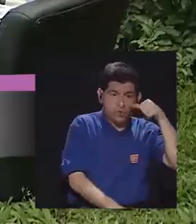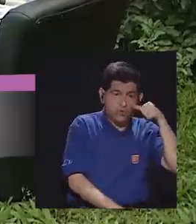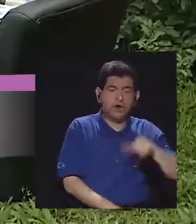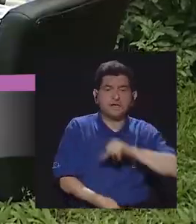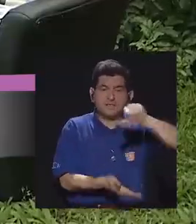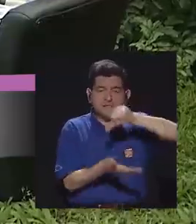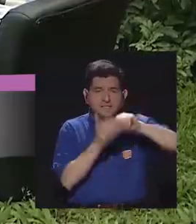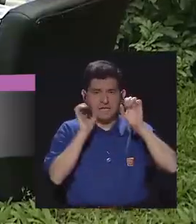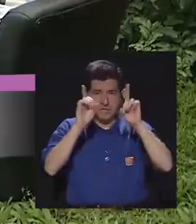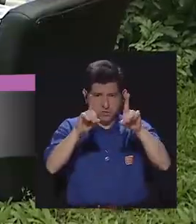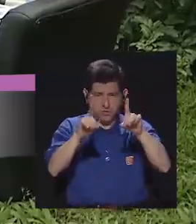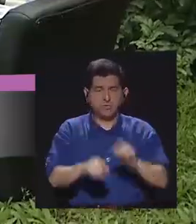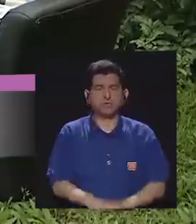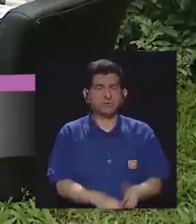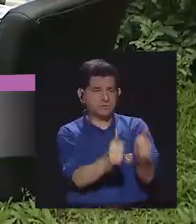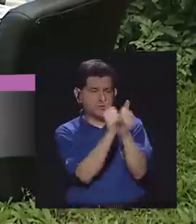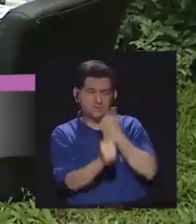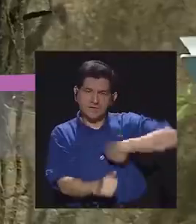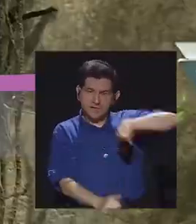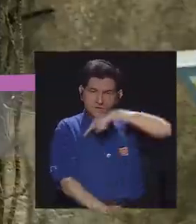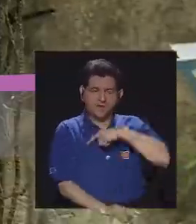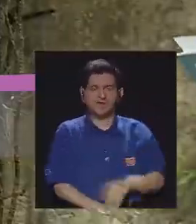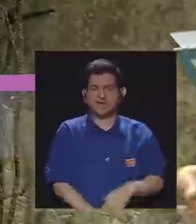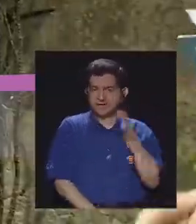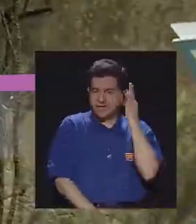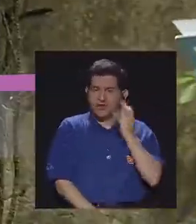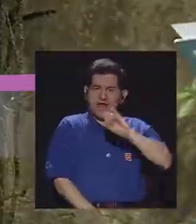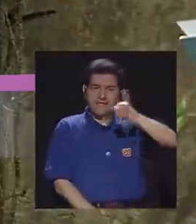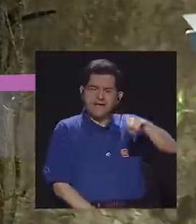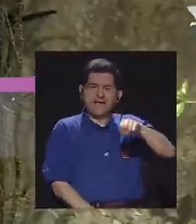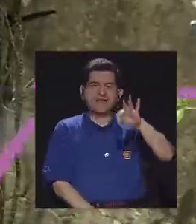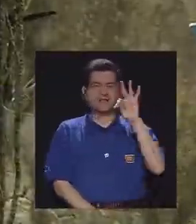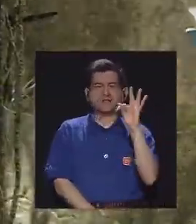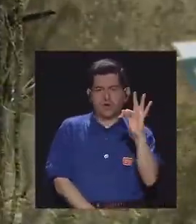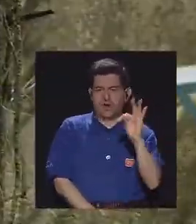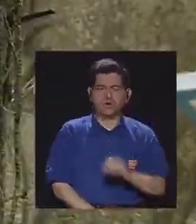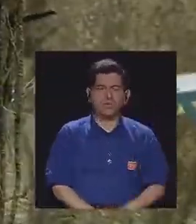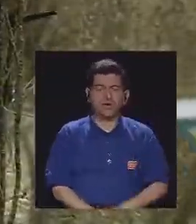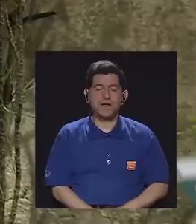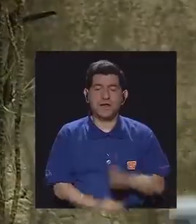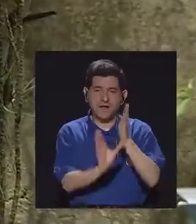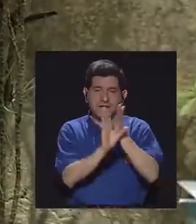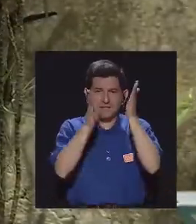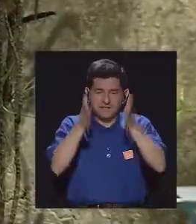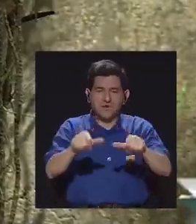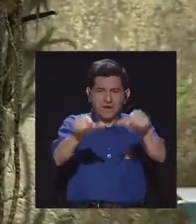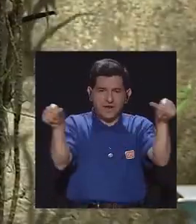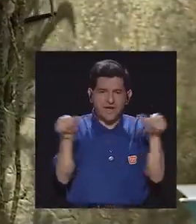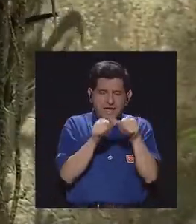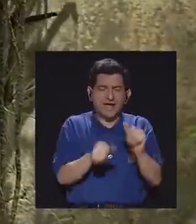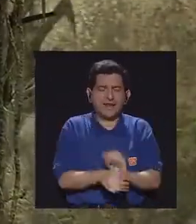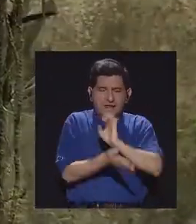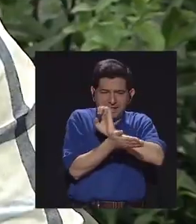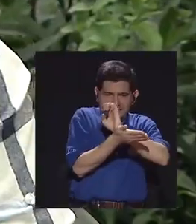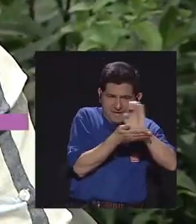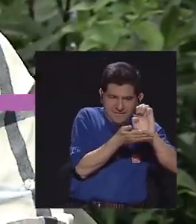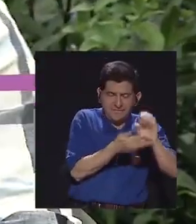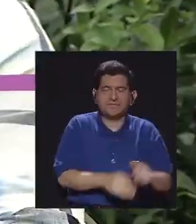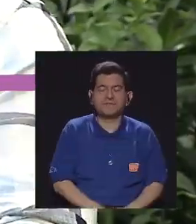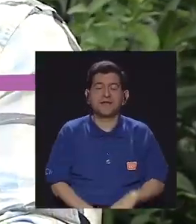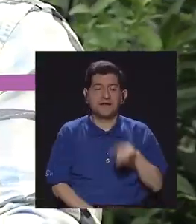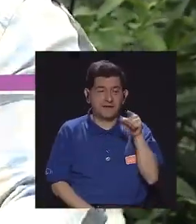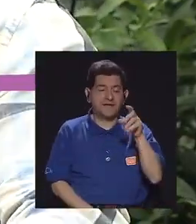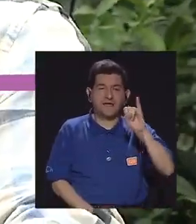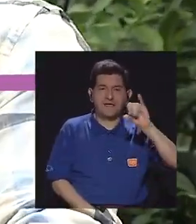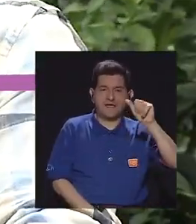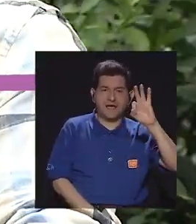en centros educativos. Para ello nos acompaña la señora Jacqueline Torjaue, psicóloga del área de prevención del IAFA.